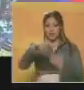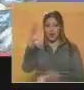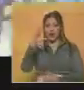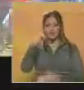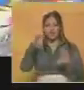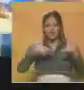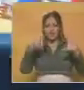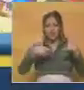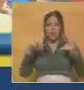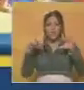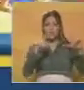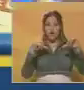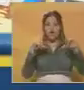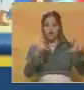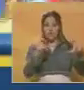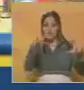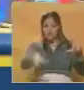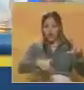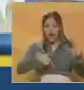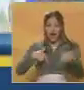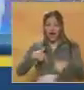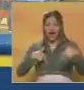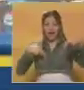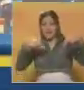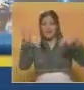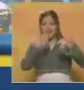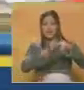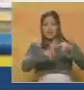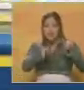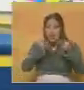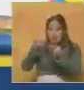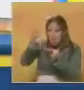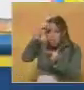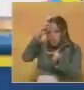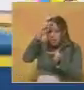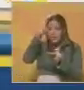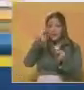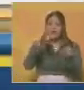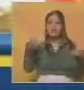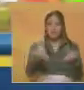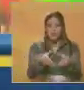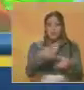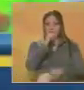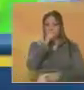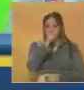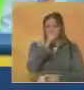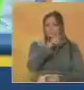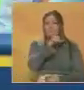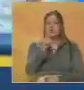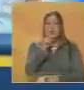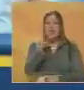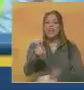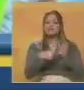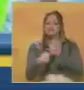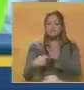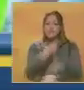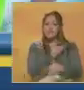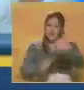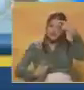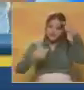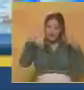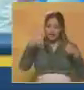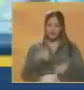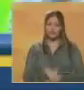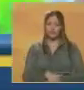los videos y fotos de colectivos armados en presencia de niños. Dice que estos grupos se identifican con la ideología del presidente